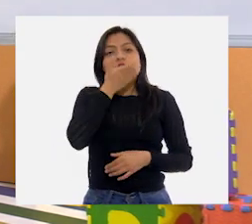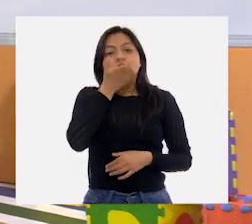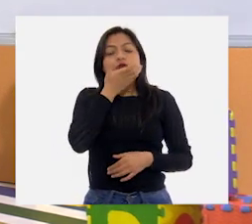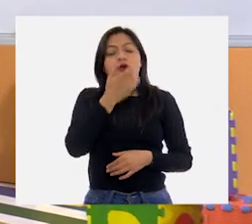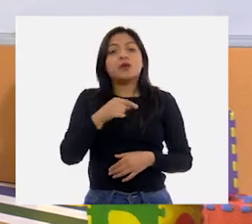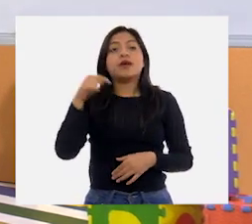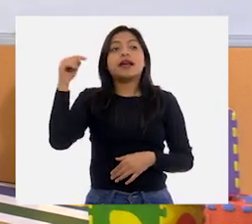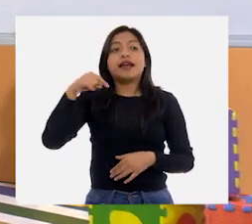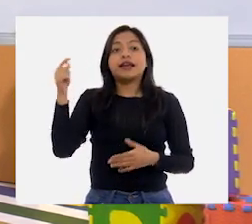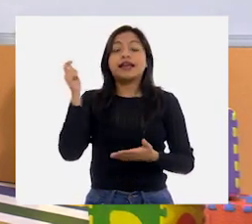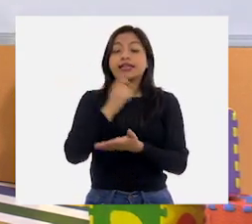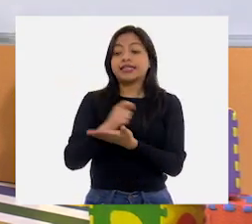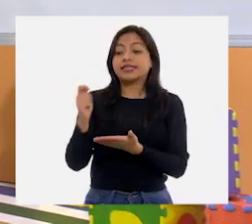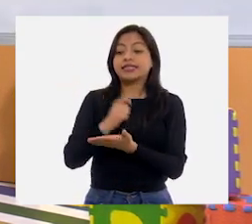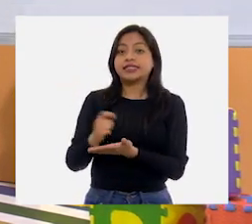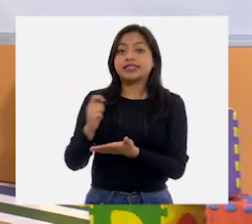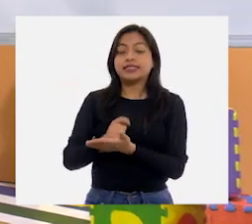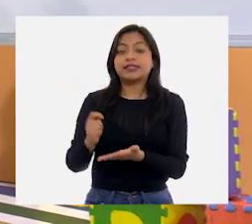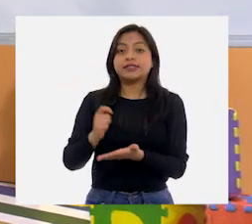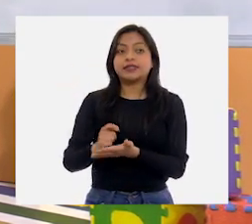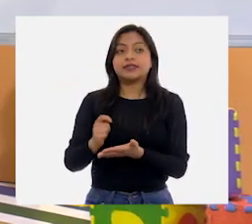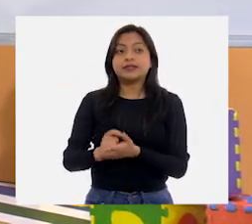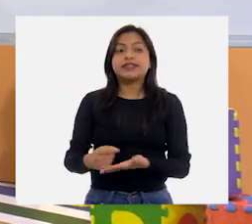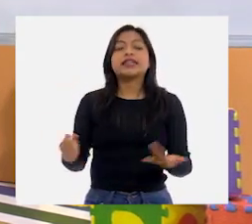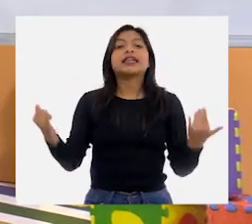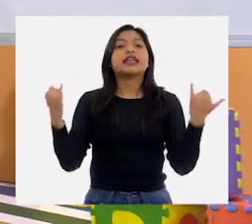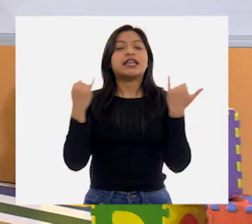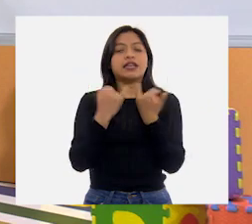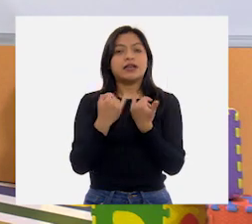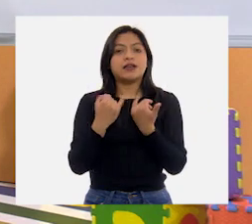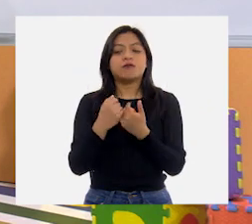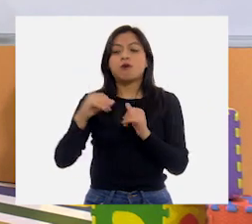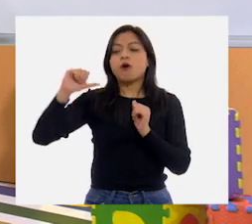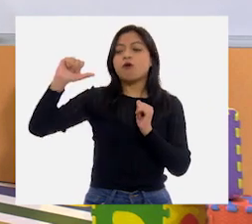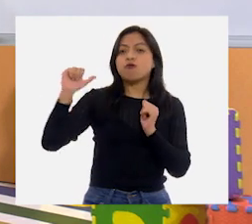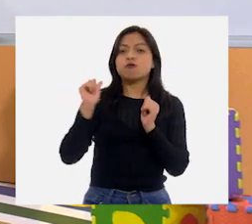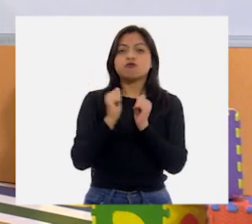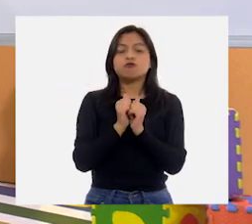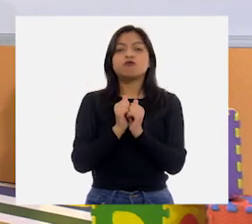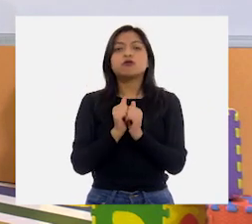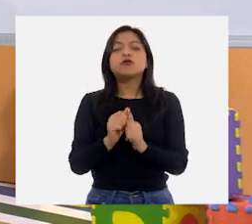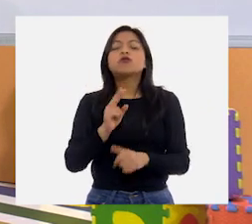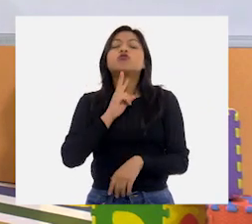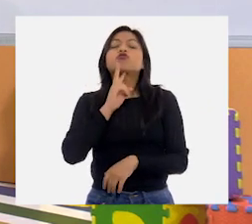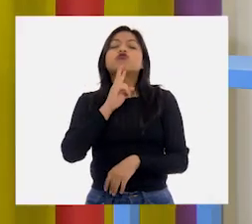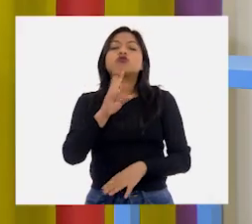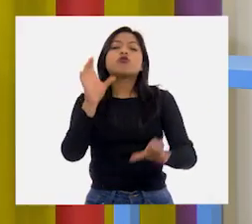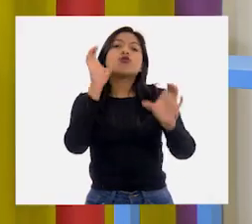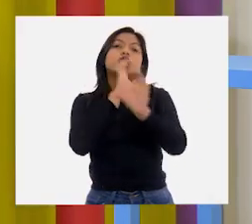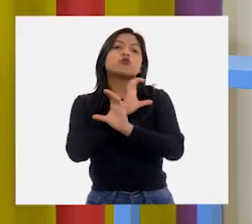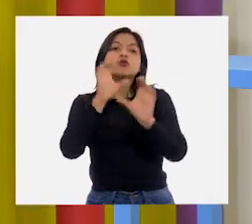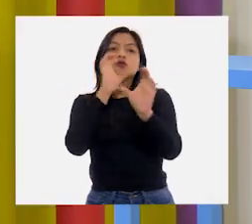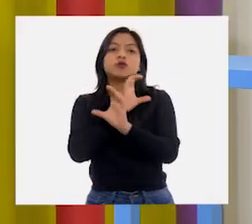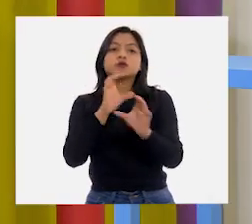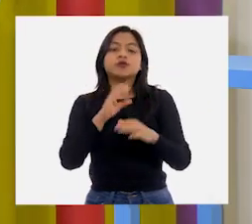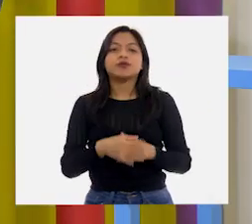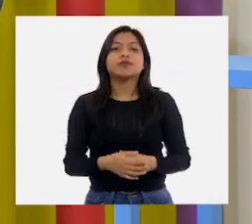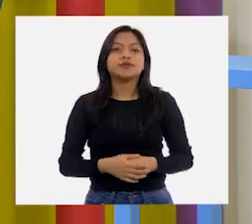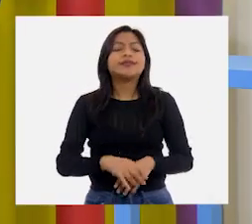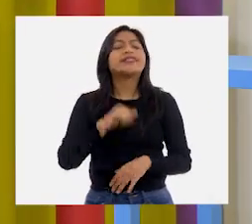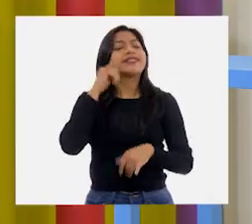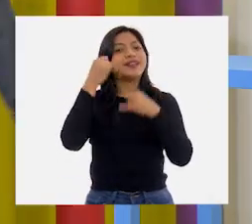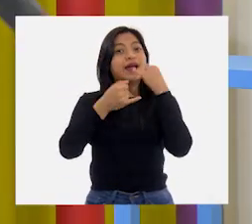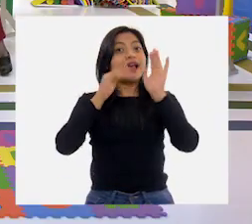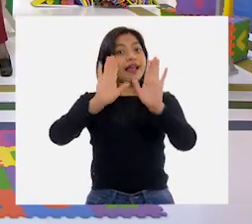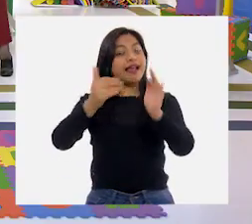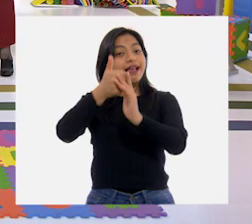con esta letra que yo escribí y con un poquito de ejercicio cantado, ¿te parece? Ah, sí, vamos a jugar, sí.